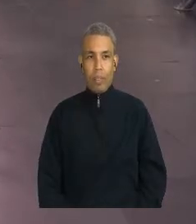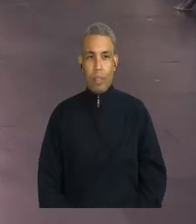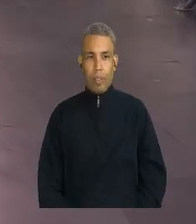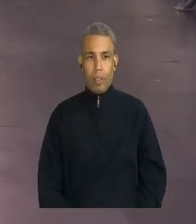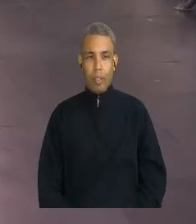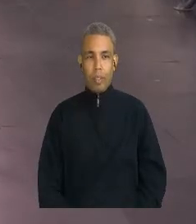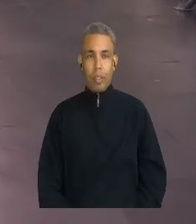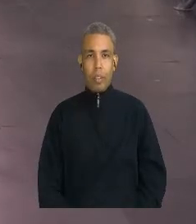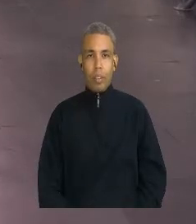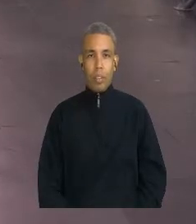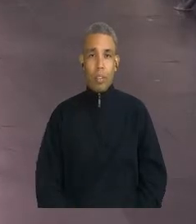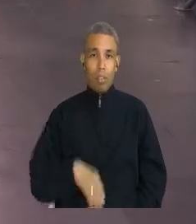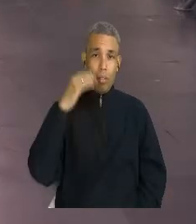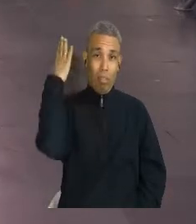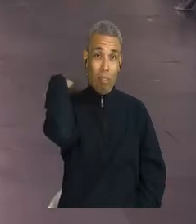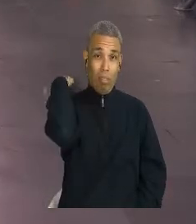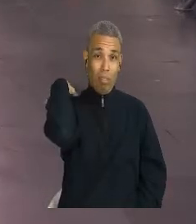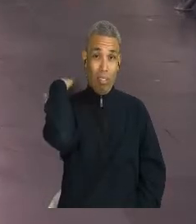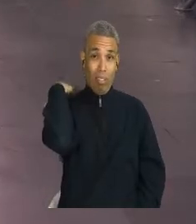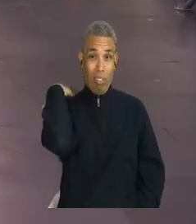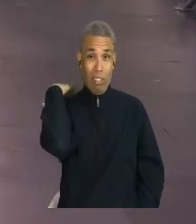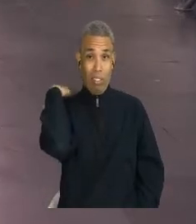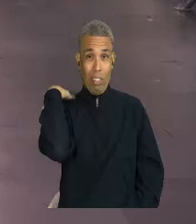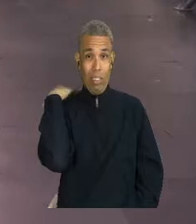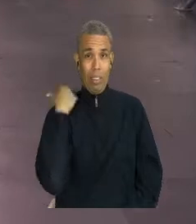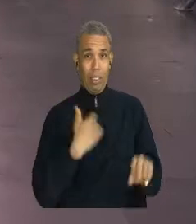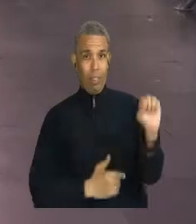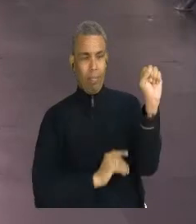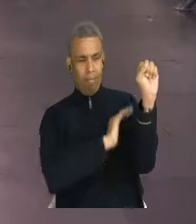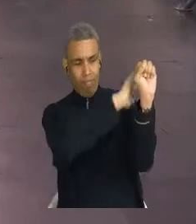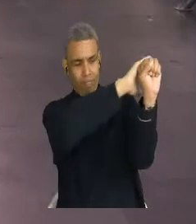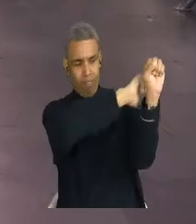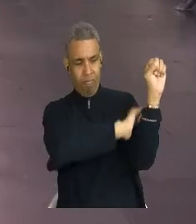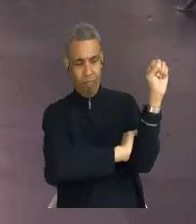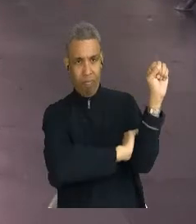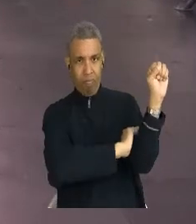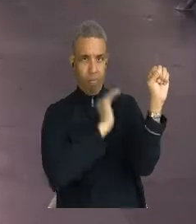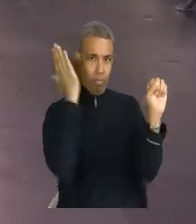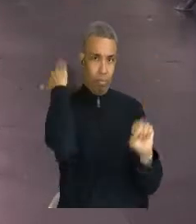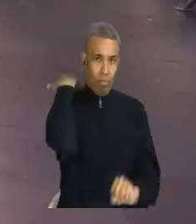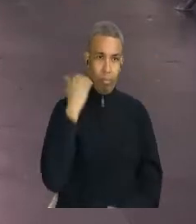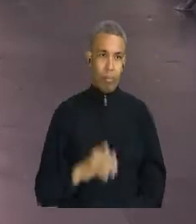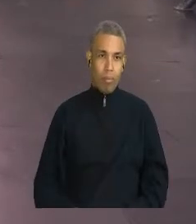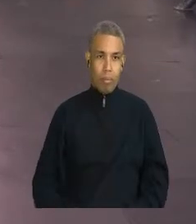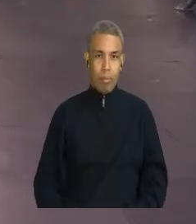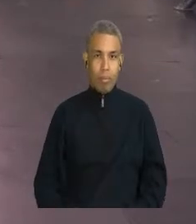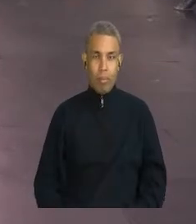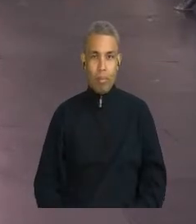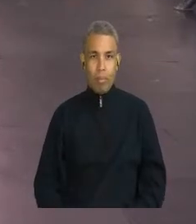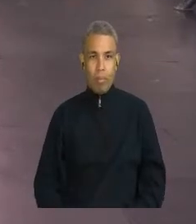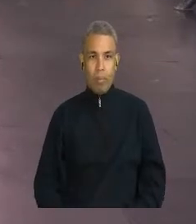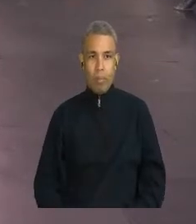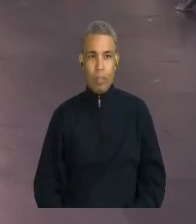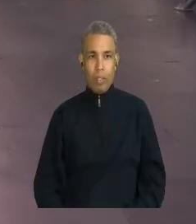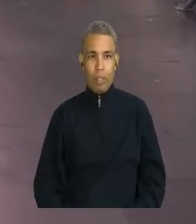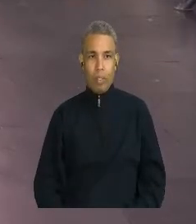completamente derecha, la mirada al frente. Como guía, las manos van en la cintura. Ojo, la pierna de atrás debe